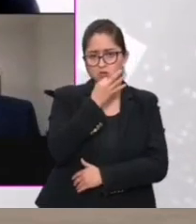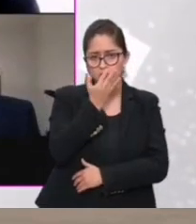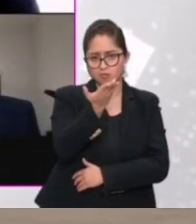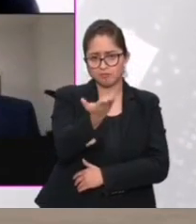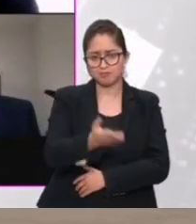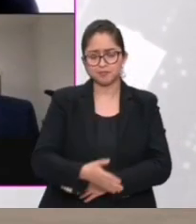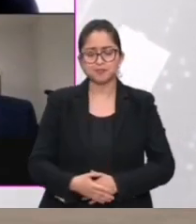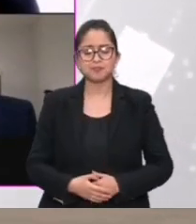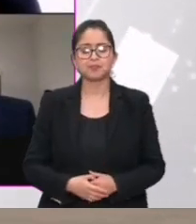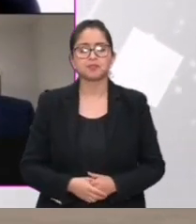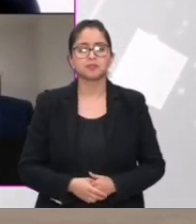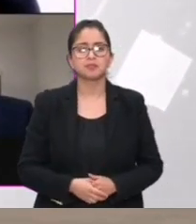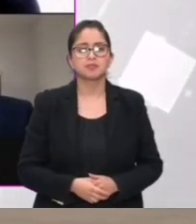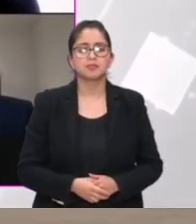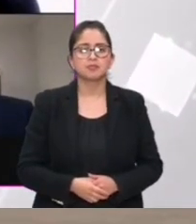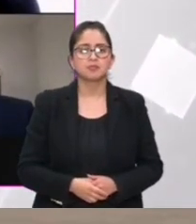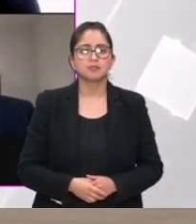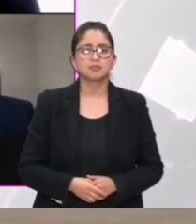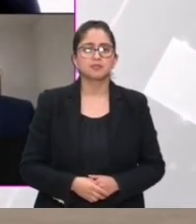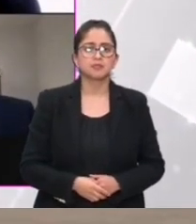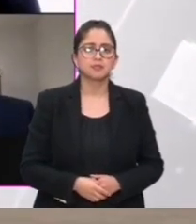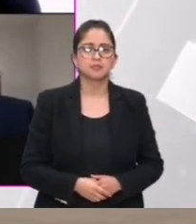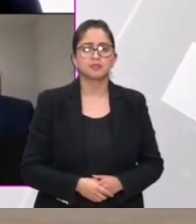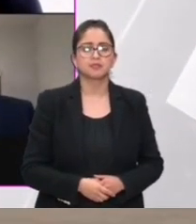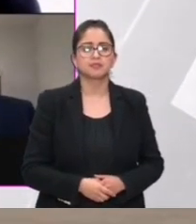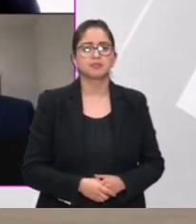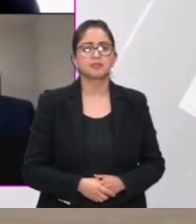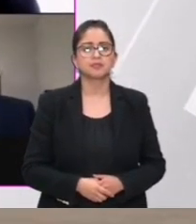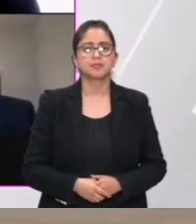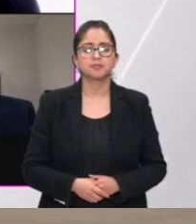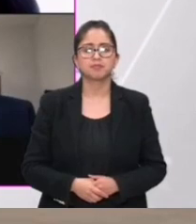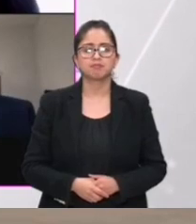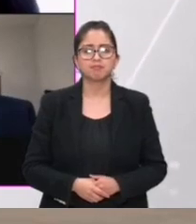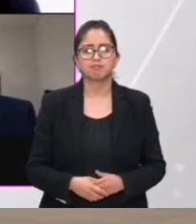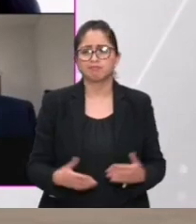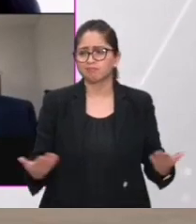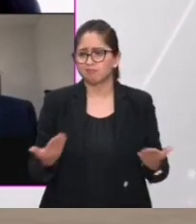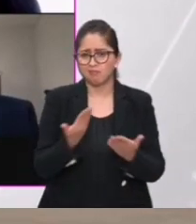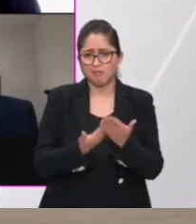Miren, es muy claro que y lamentable que los partidos que